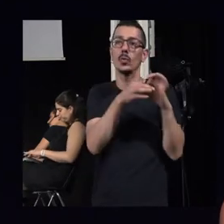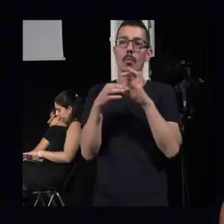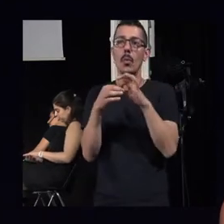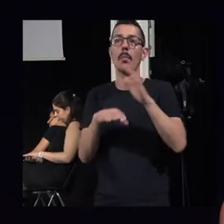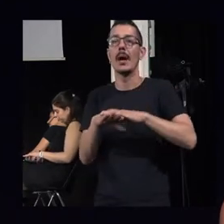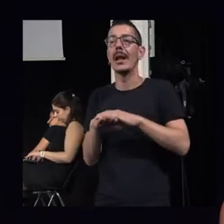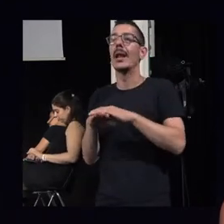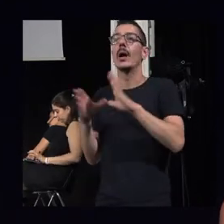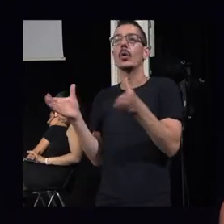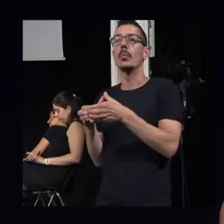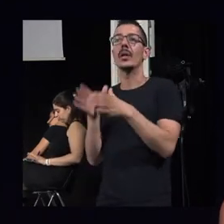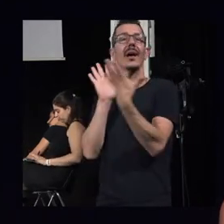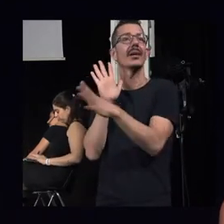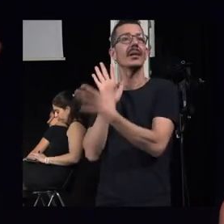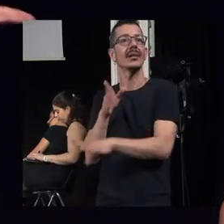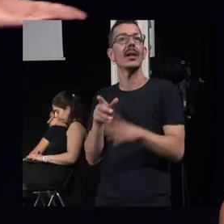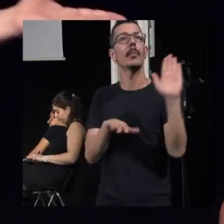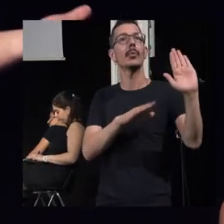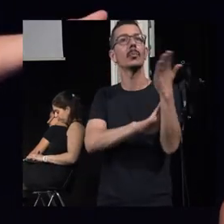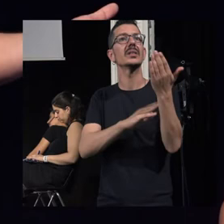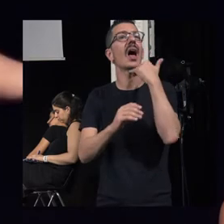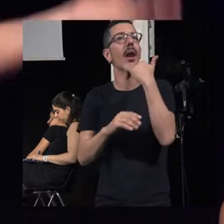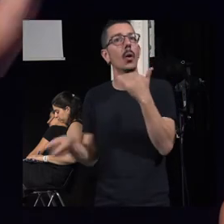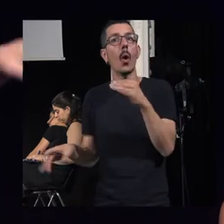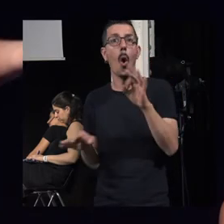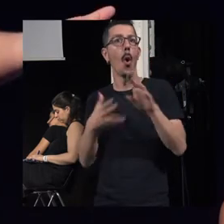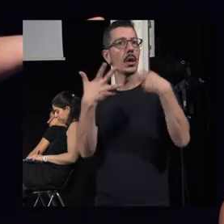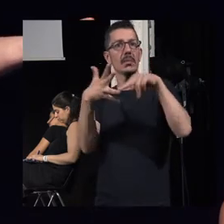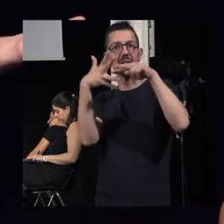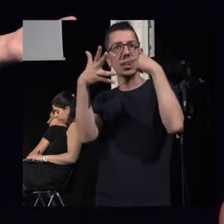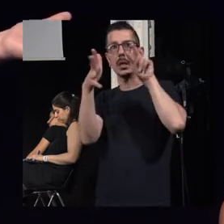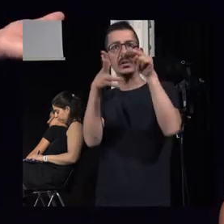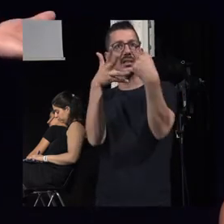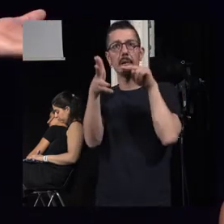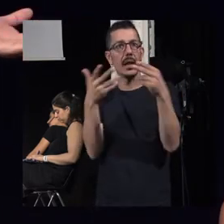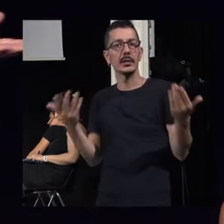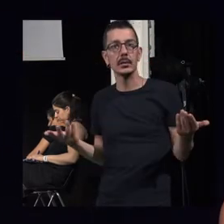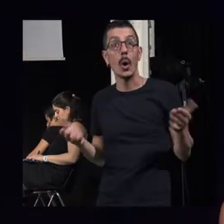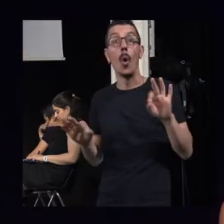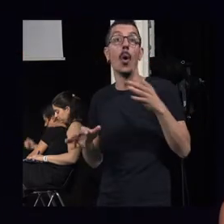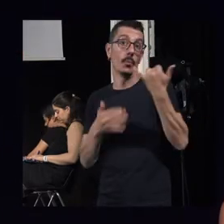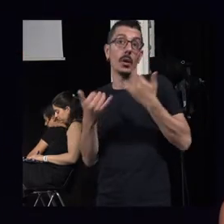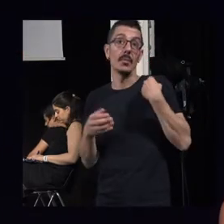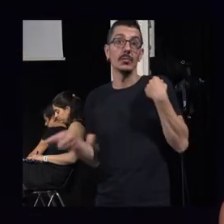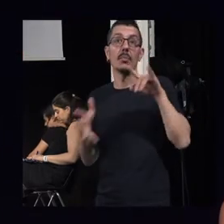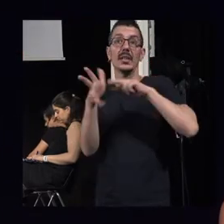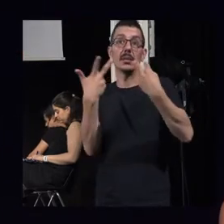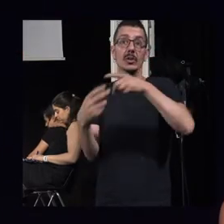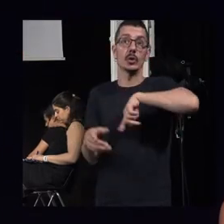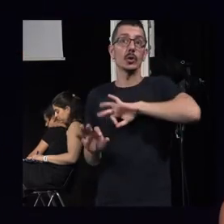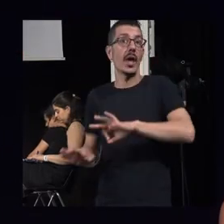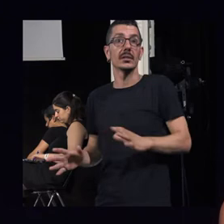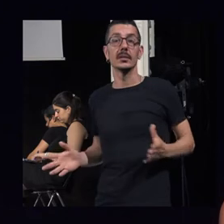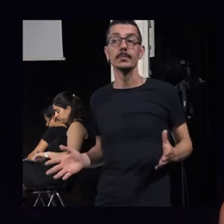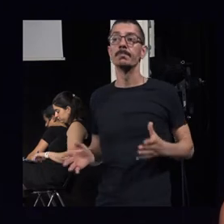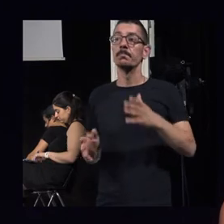gitana? Porque debería tener una propuesta. ¿O es que somos invisibles? Quizás sea ese el problema. Quizás sea ese el problema. Obviamente,